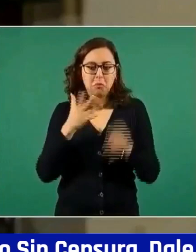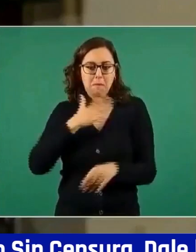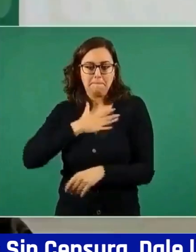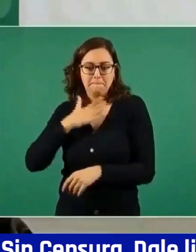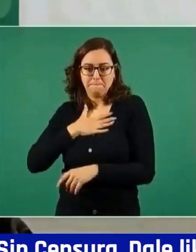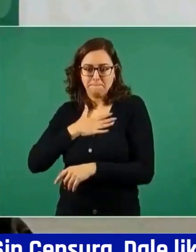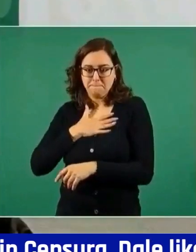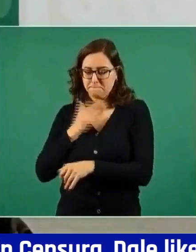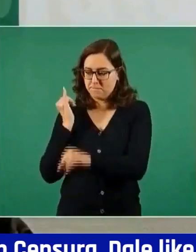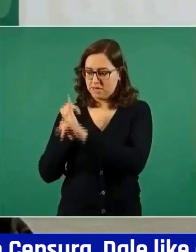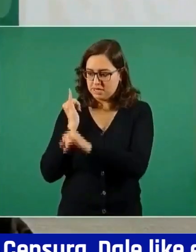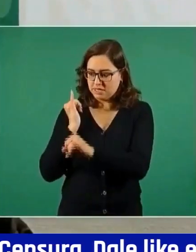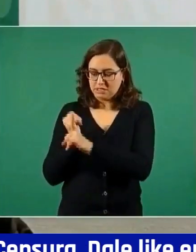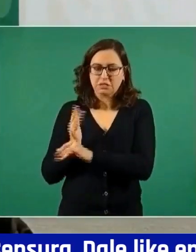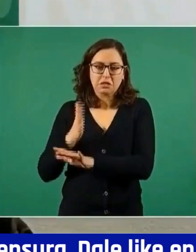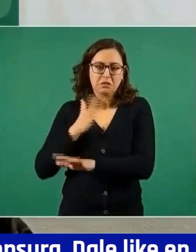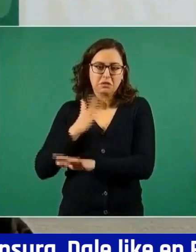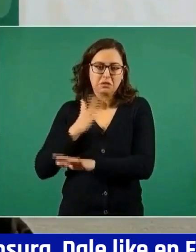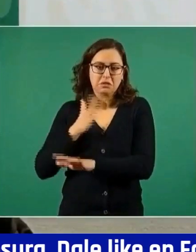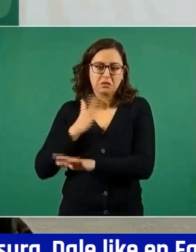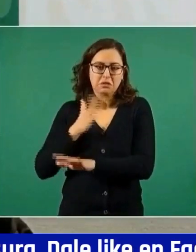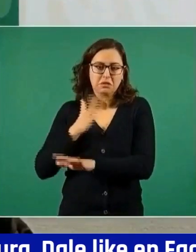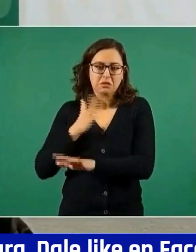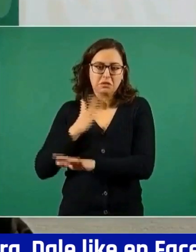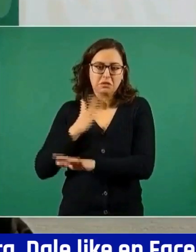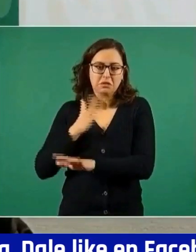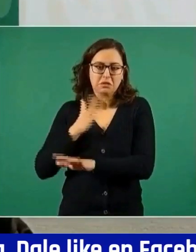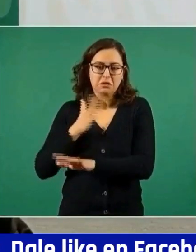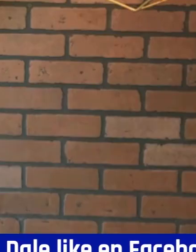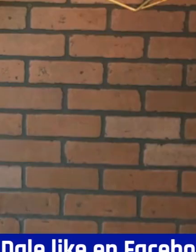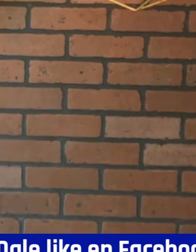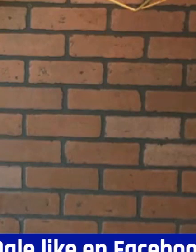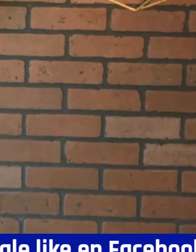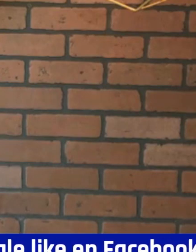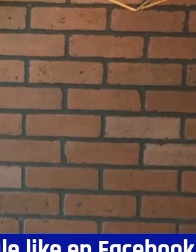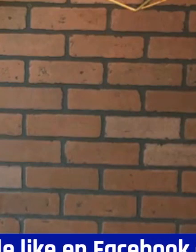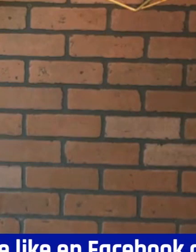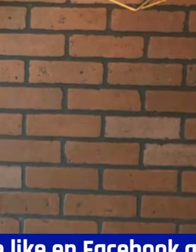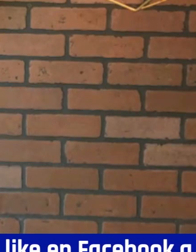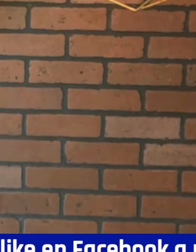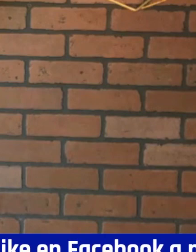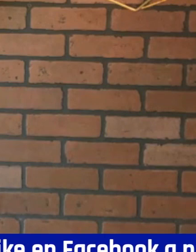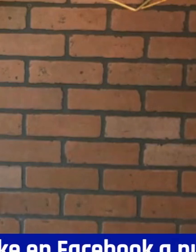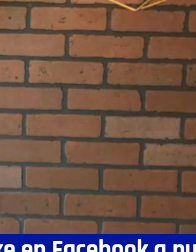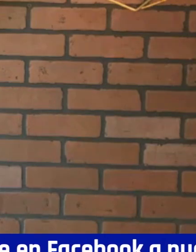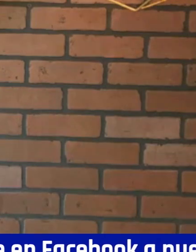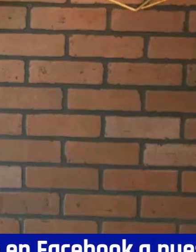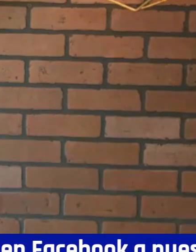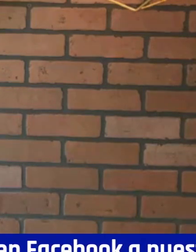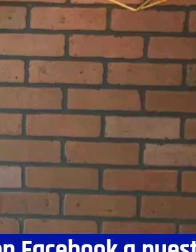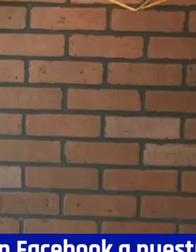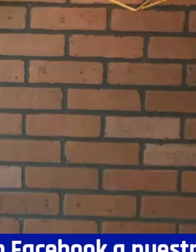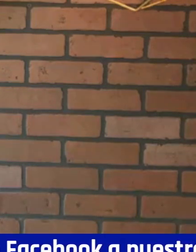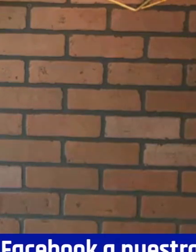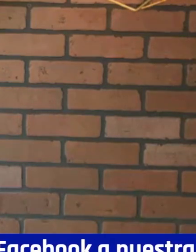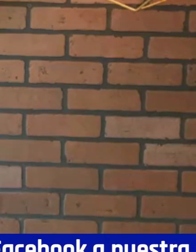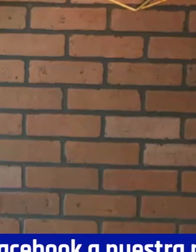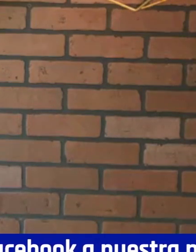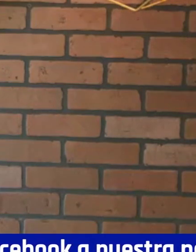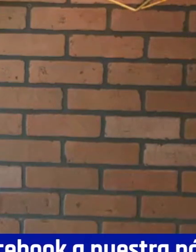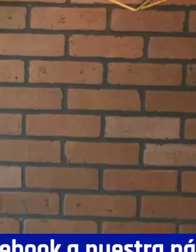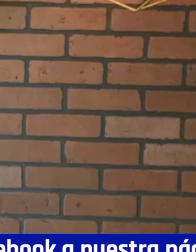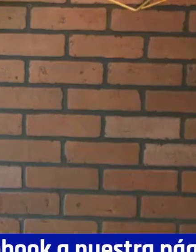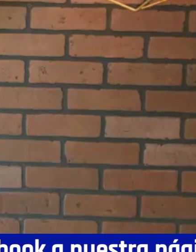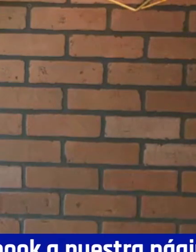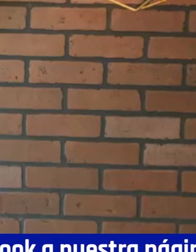las benditas redes sociales. Ahora, dejo esta parte porque se nos está acabando el tiempo y por supuesto con mi querido Vicente Serrano